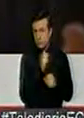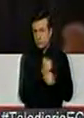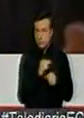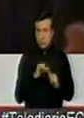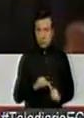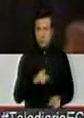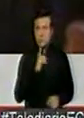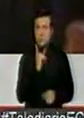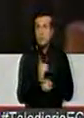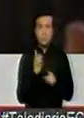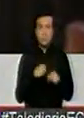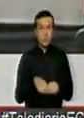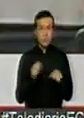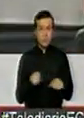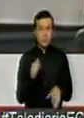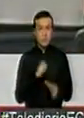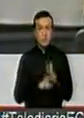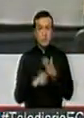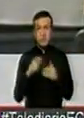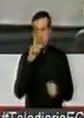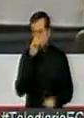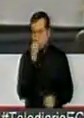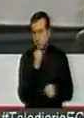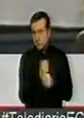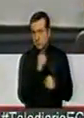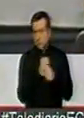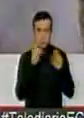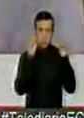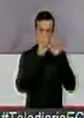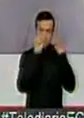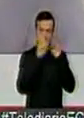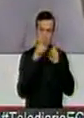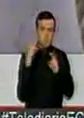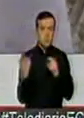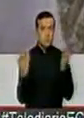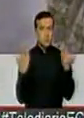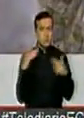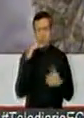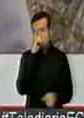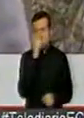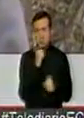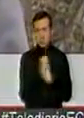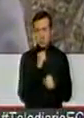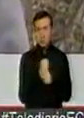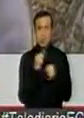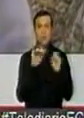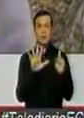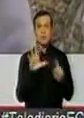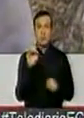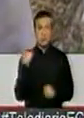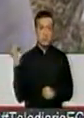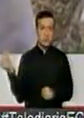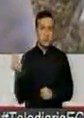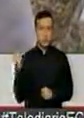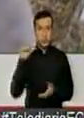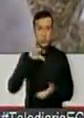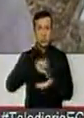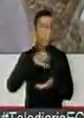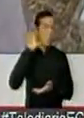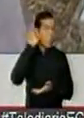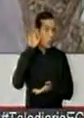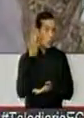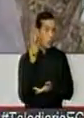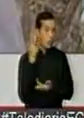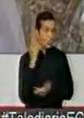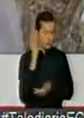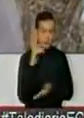Esto tras un convenio entre el Ministerio de Trabajo y el sector empresarial. Tenemos ya trabajando casi 600 jóvenes en la ciudad de Cuenca, sí, y tenemos